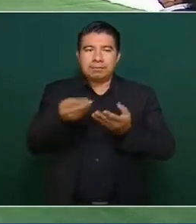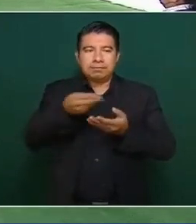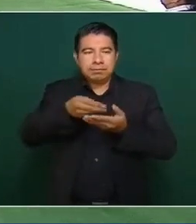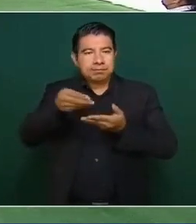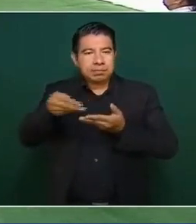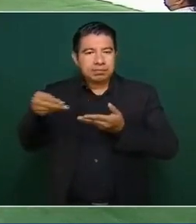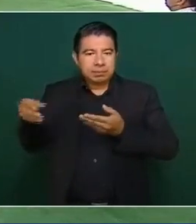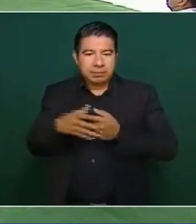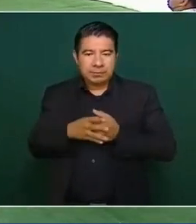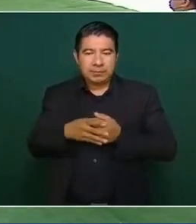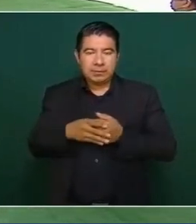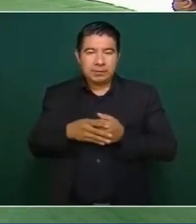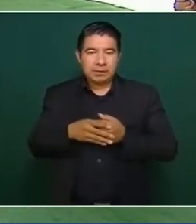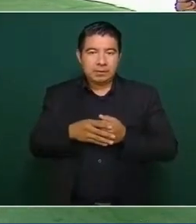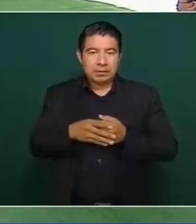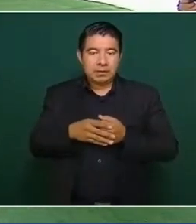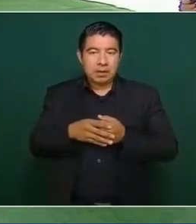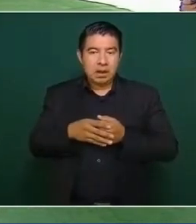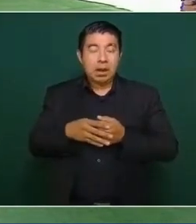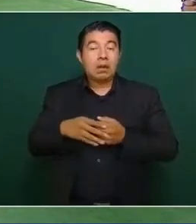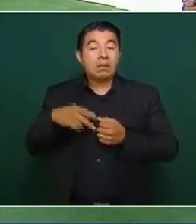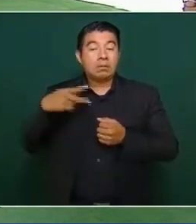Amenazaron fuerte